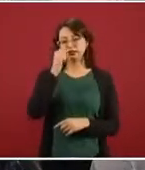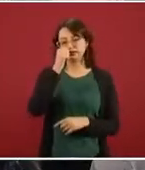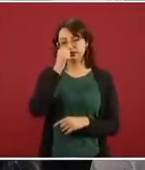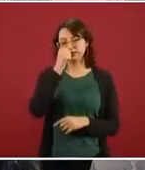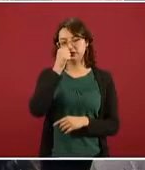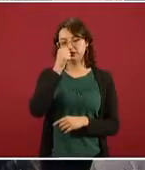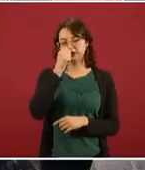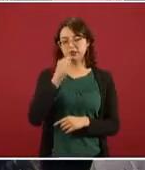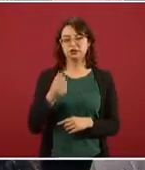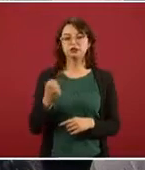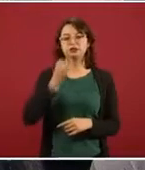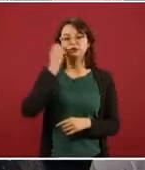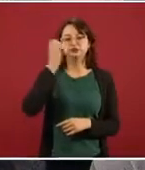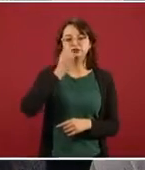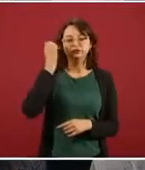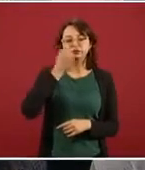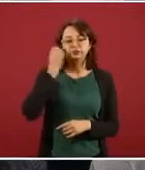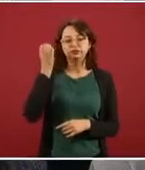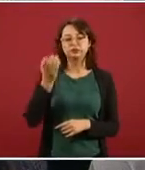escuelas